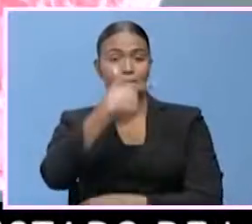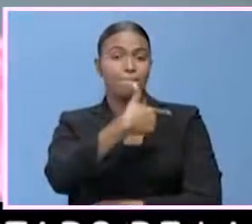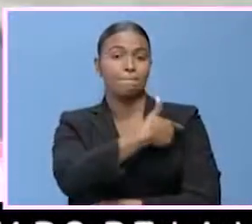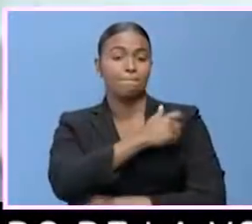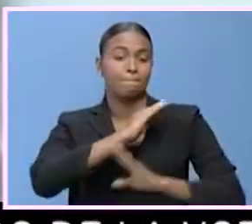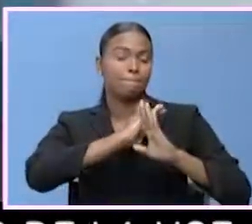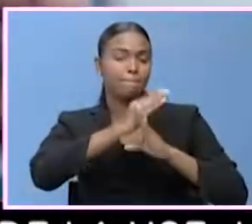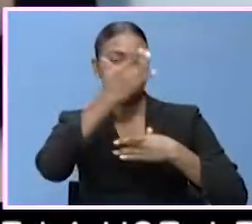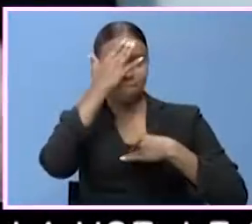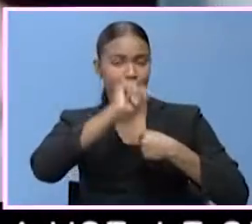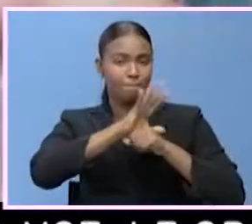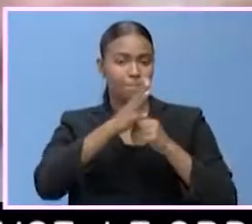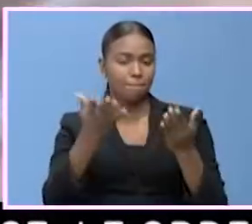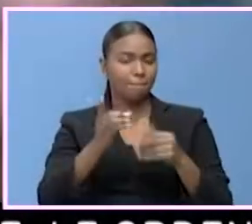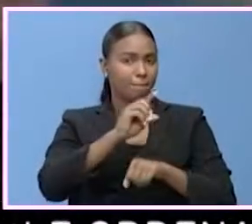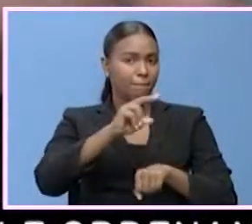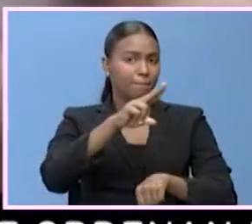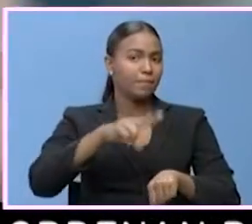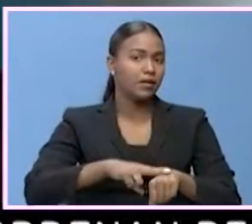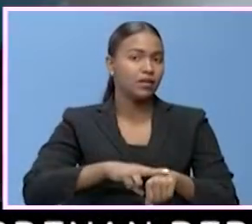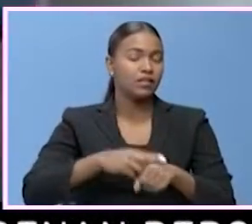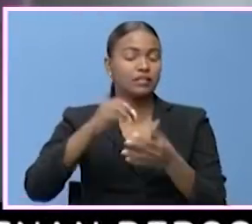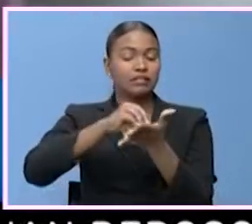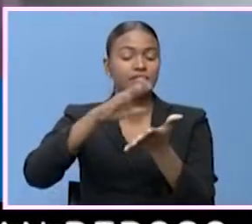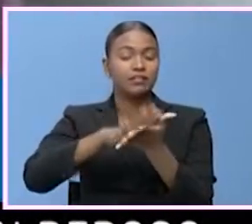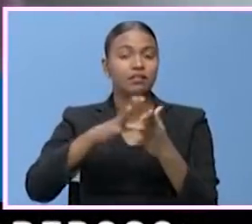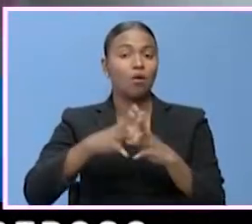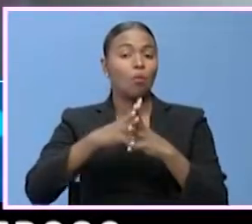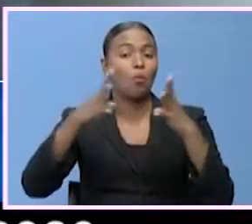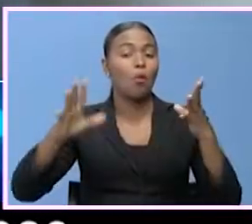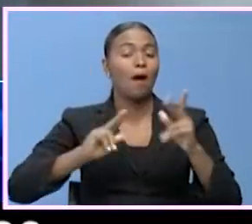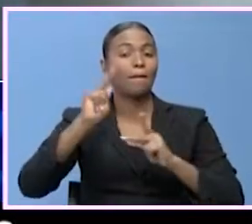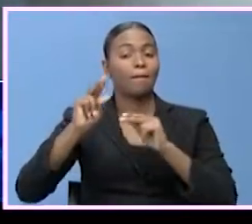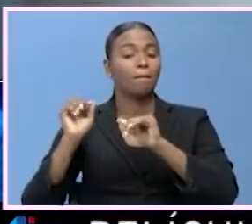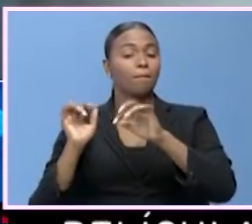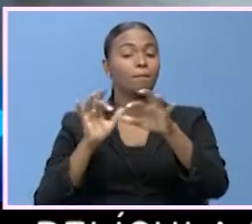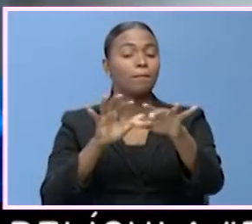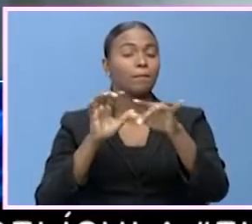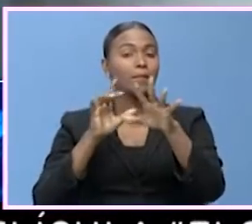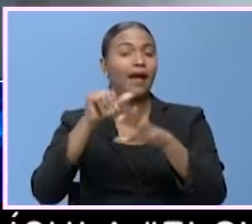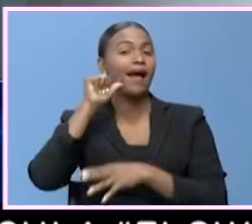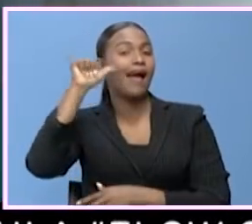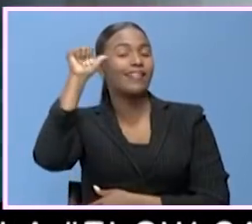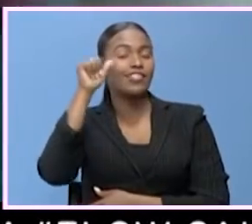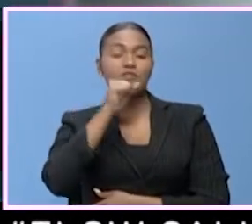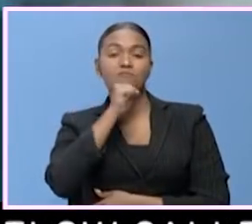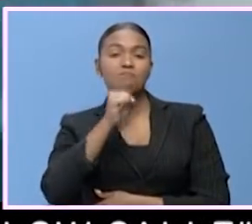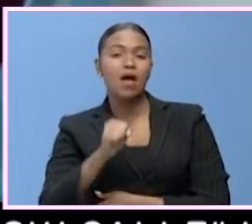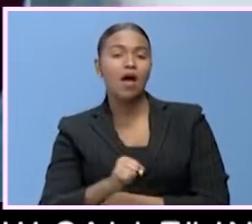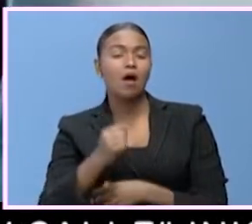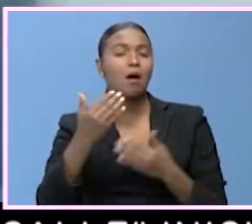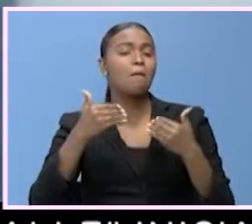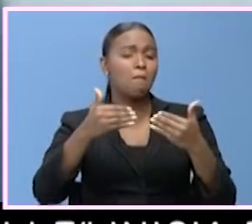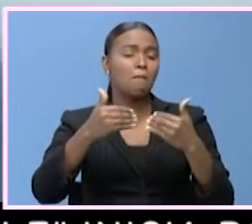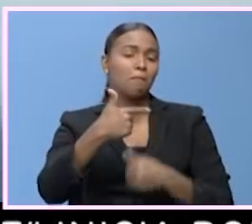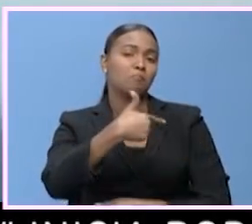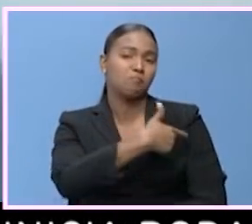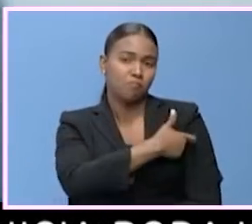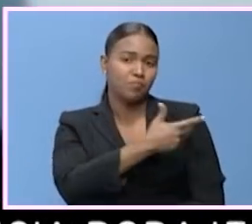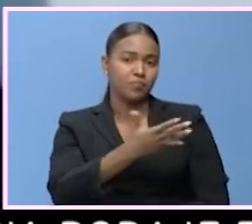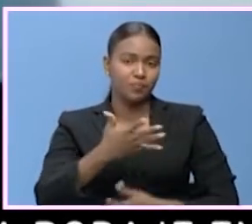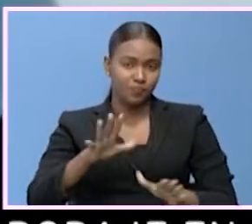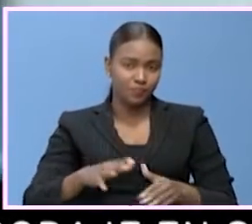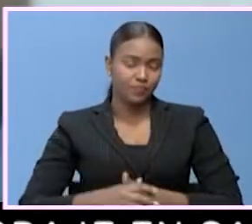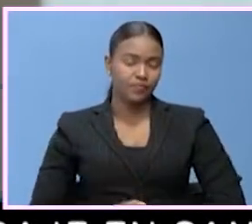el COVID-19 del Distrito Nacional registraron gran afluencia de adultos mayores buscando ser inoculados.